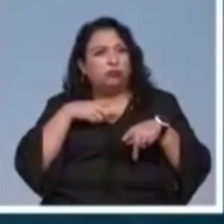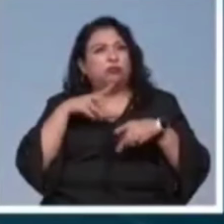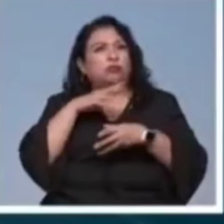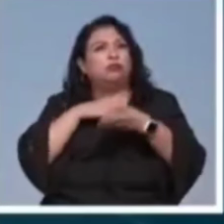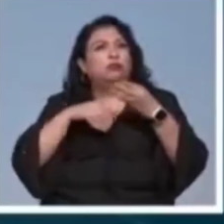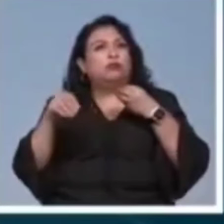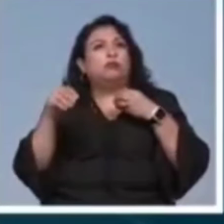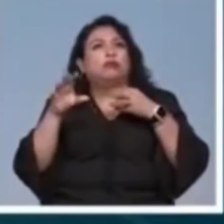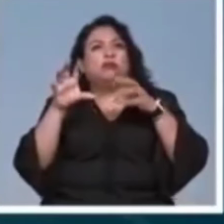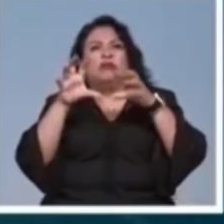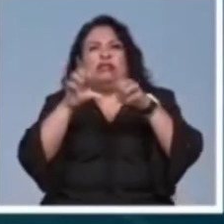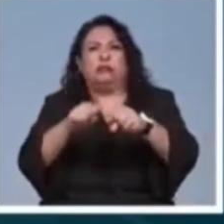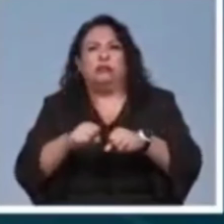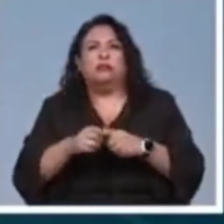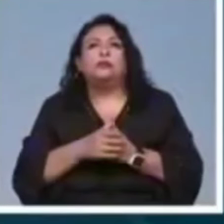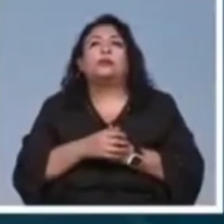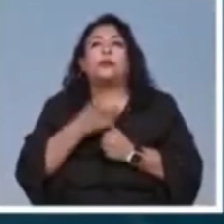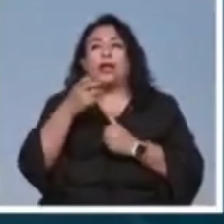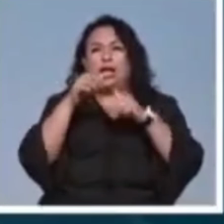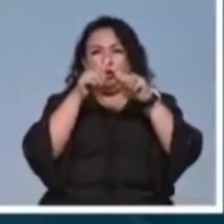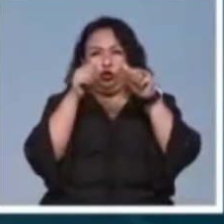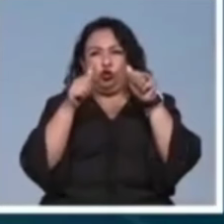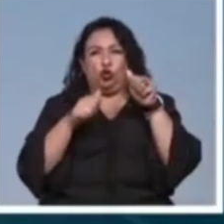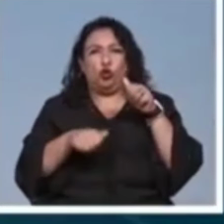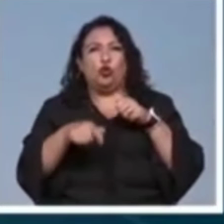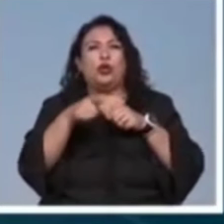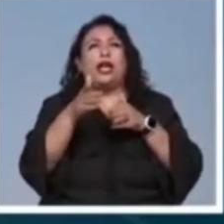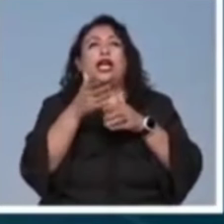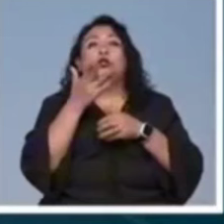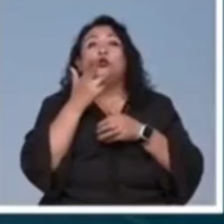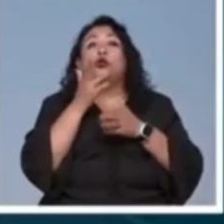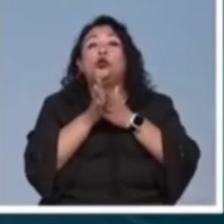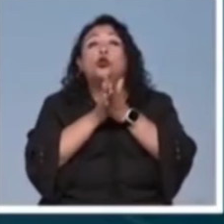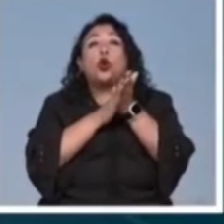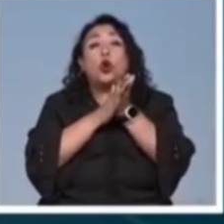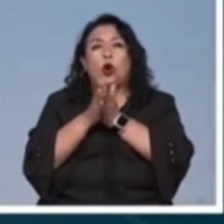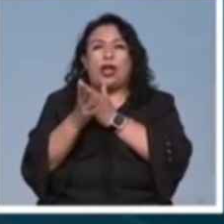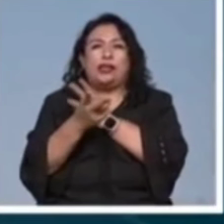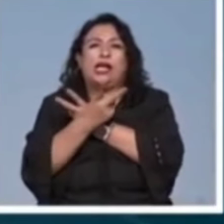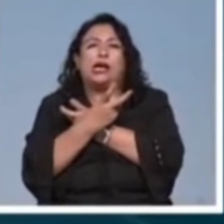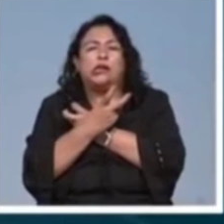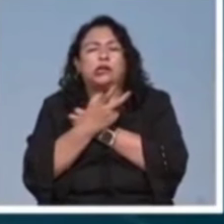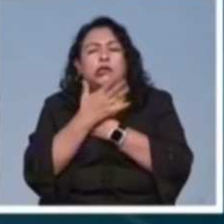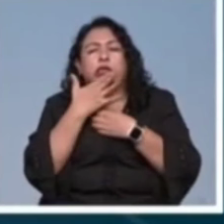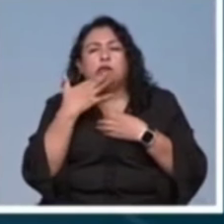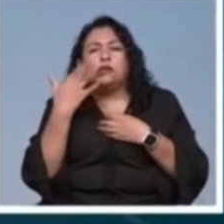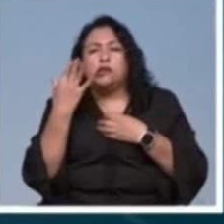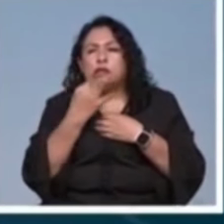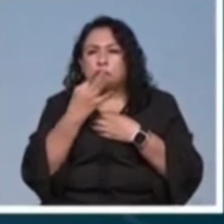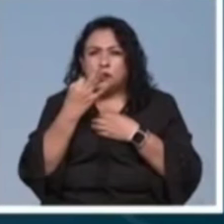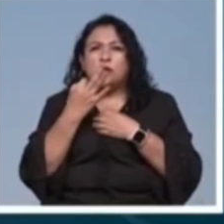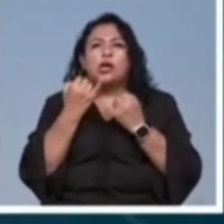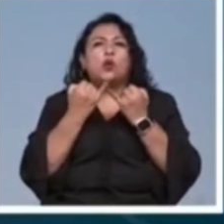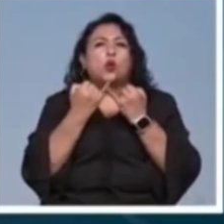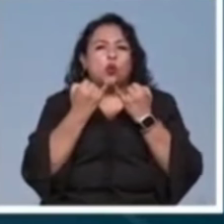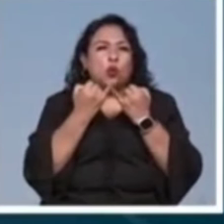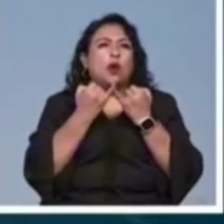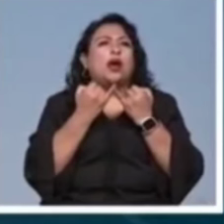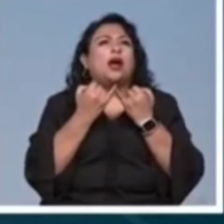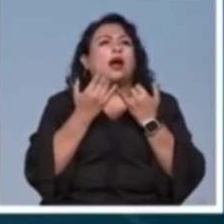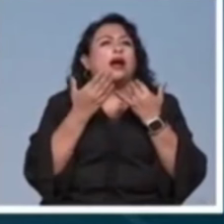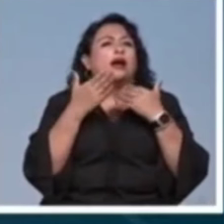pieza. Con esta escultura de chocolate, que es un cadáver exquisito, que tiene que ver también con estas